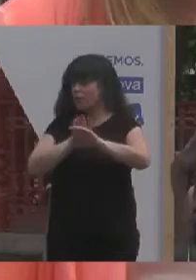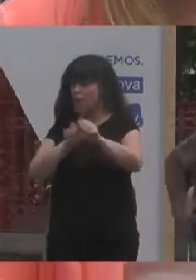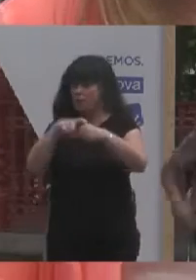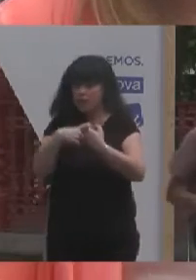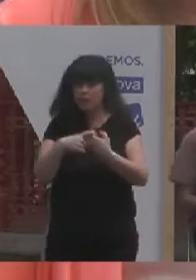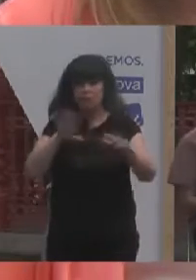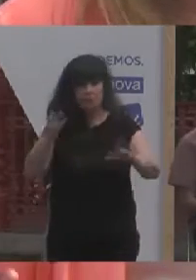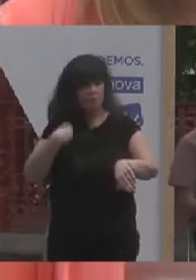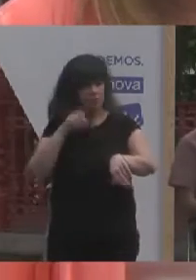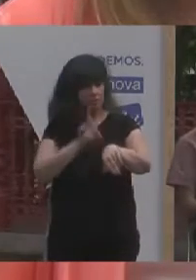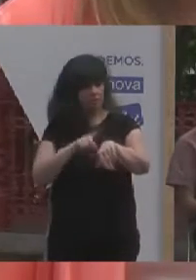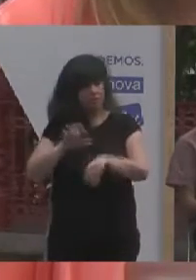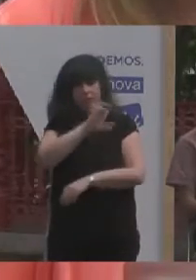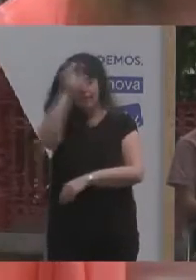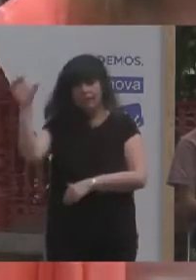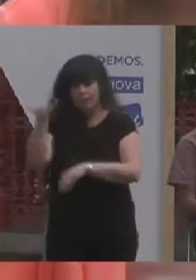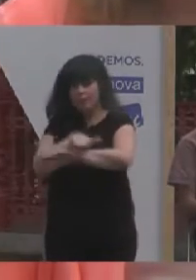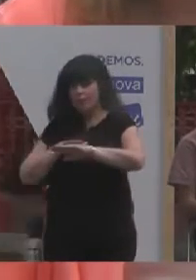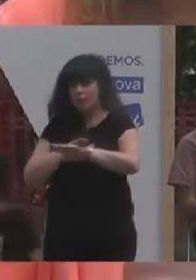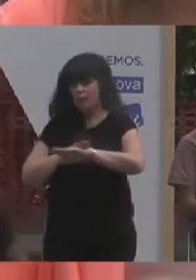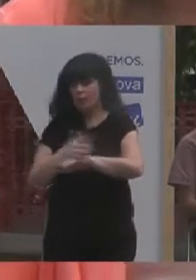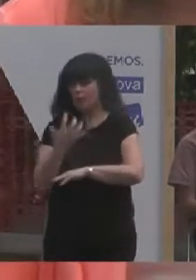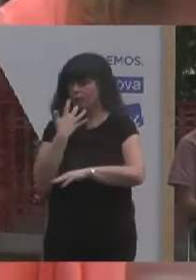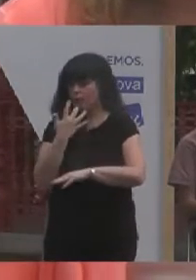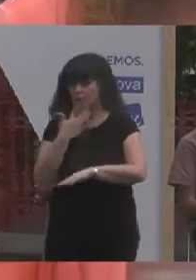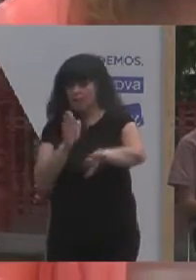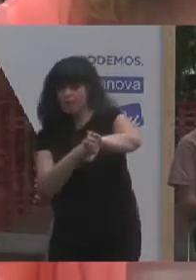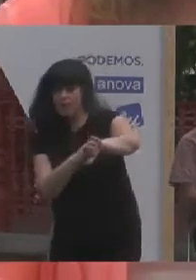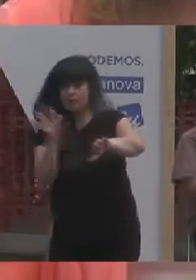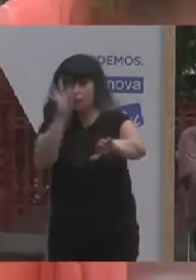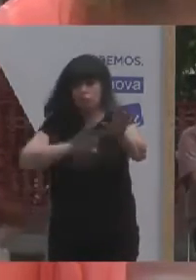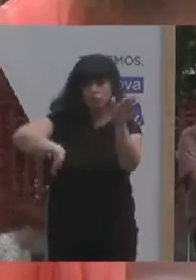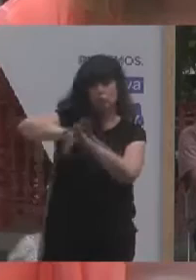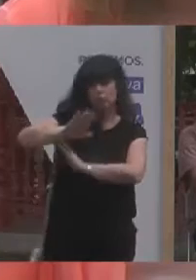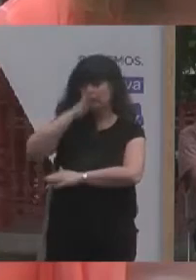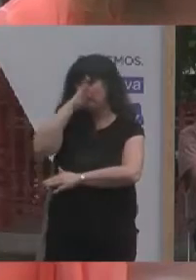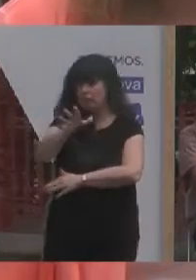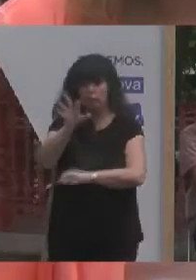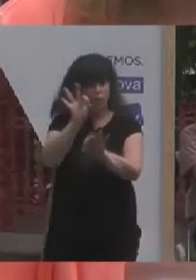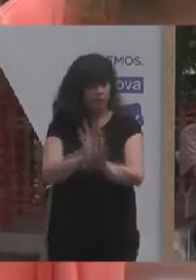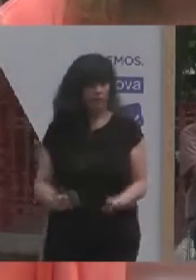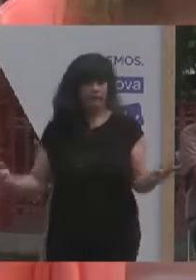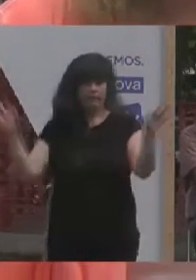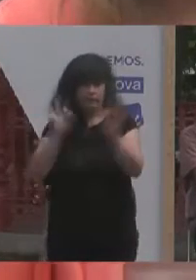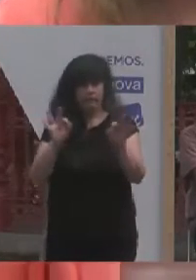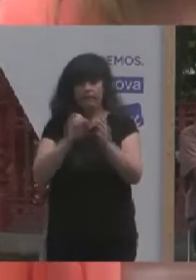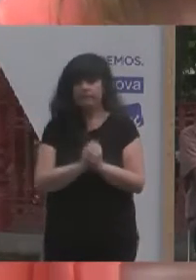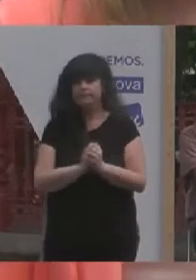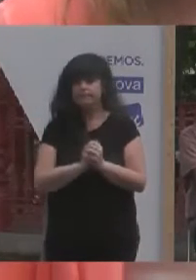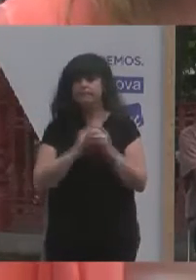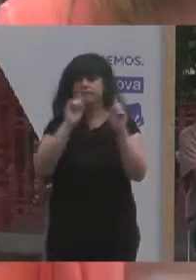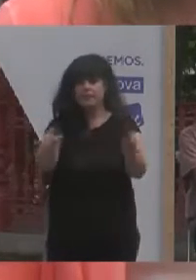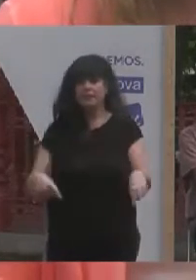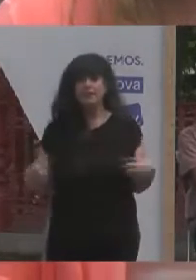europeo, nin de dereitas, nin mal chamado de izquierdas, o denunciara. Logo hubo